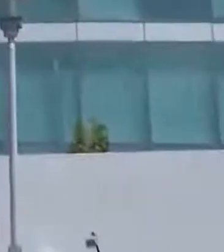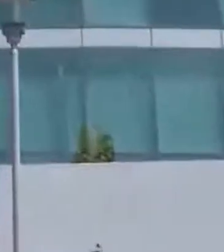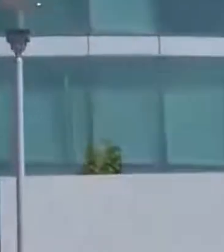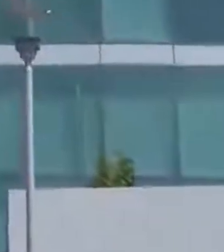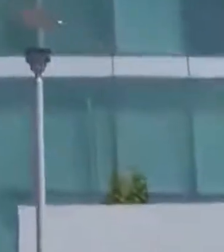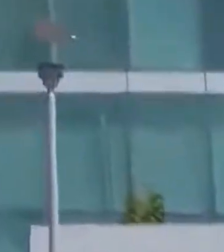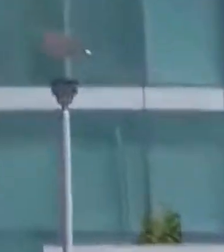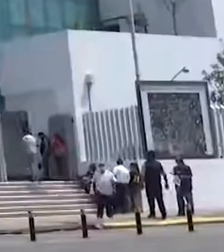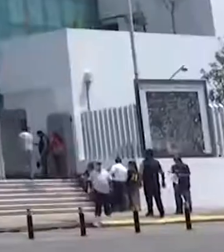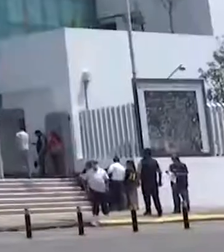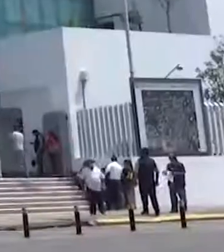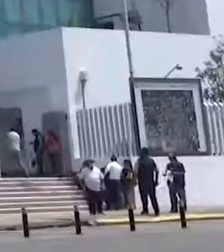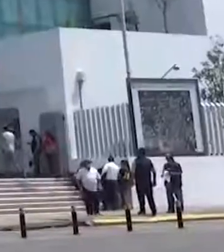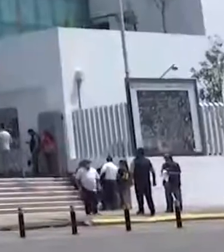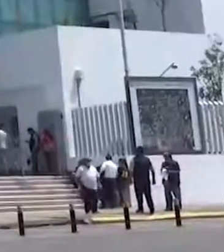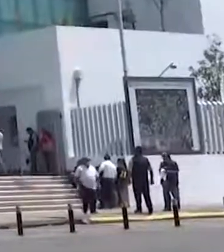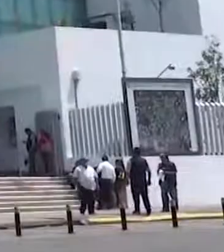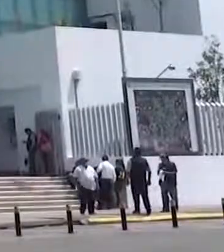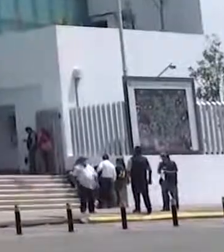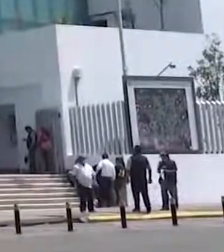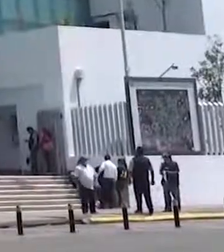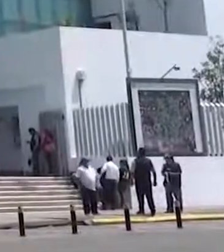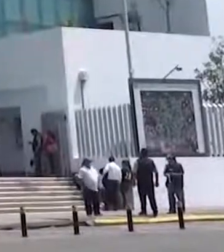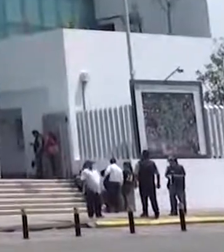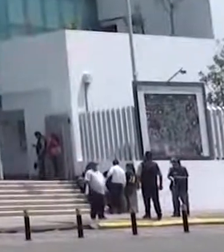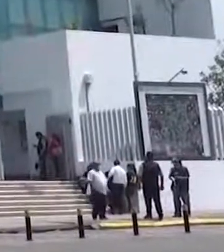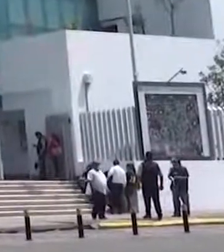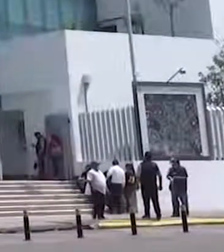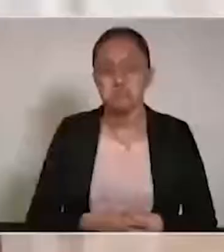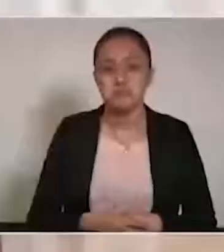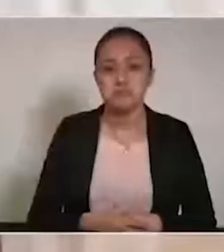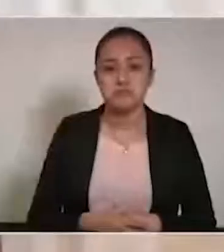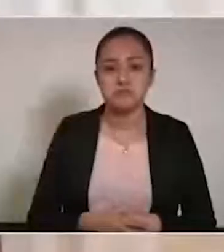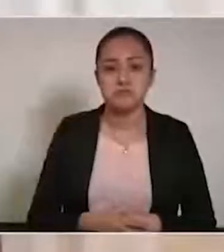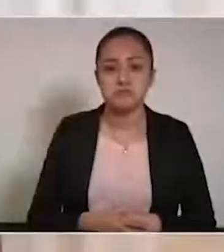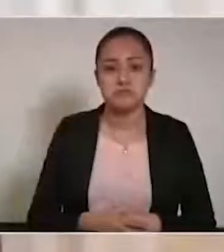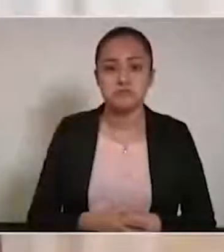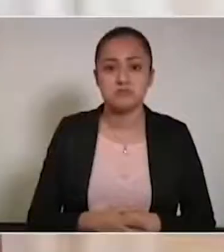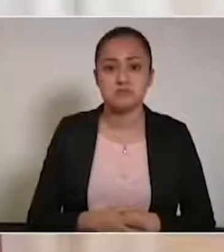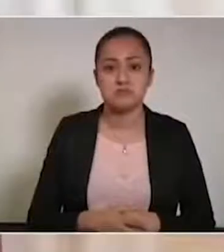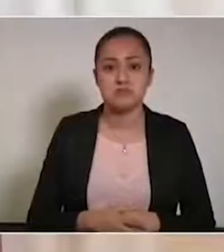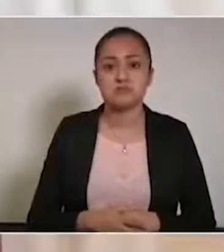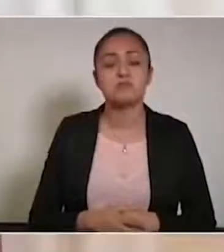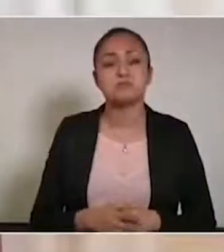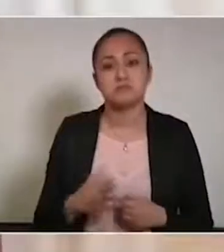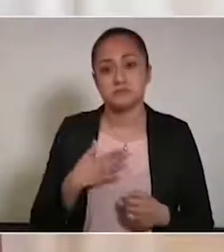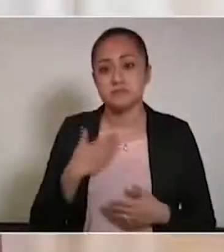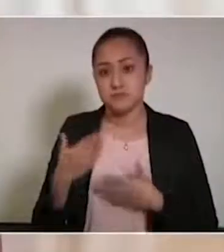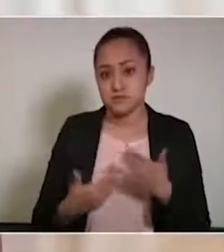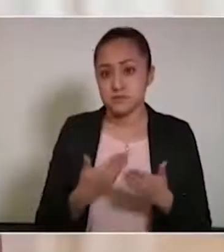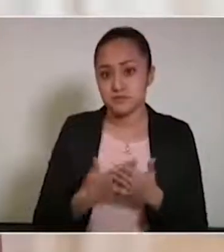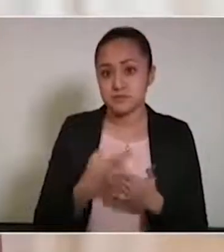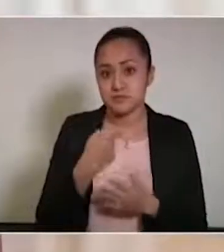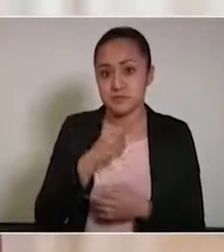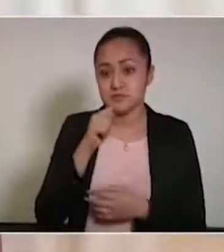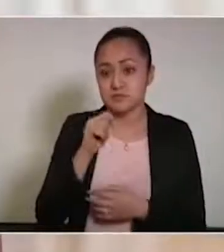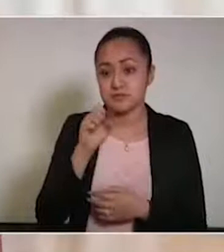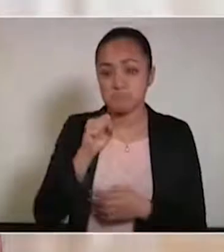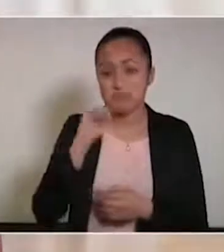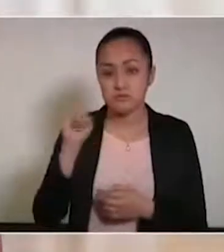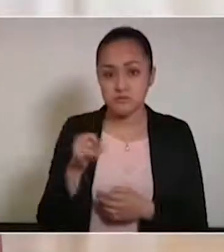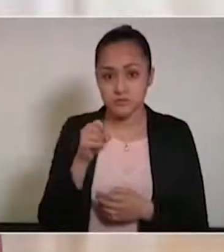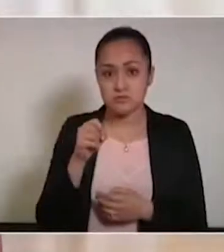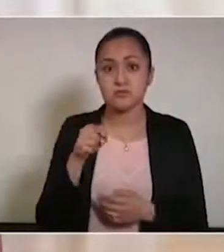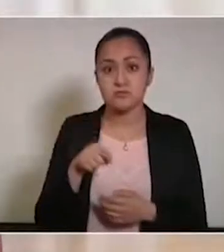por no ser identificados el gobernador enfatizó que no habrá impunidad yo le pido al tribunal superior de